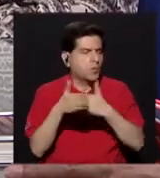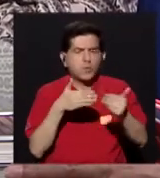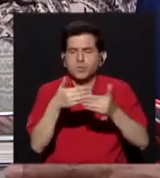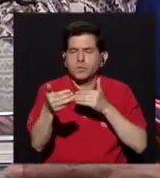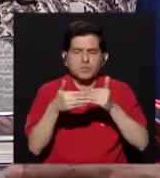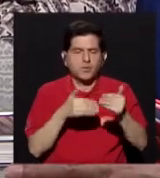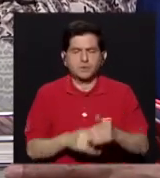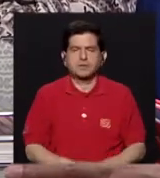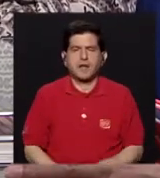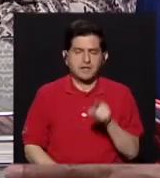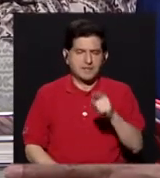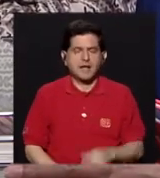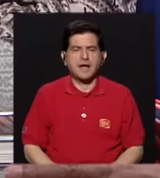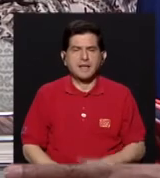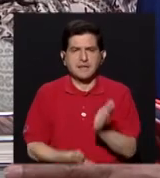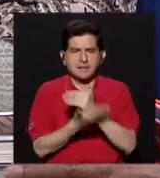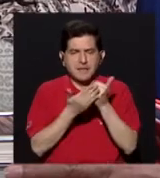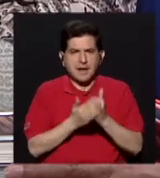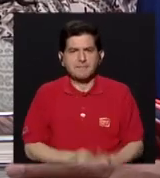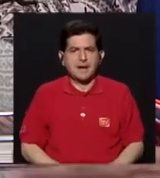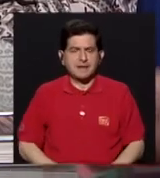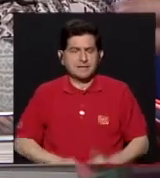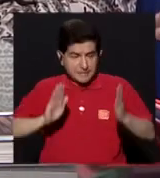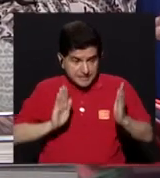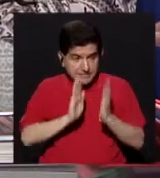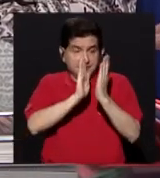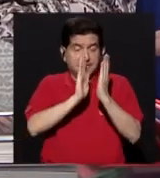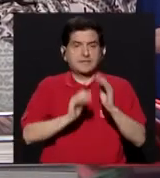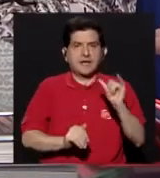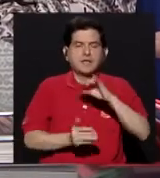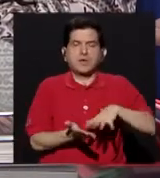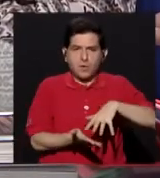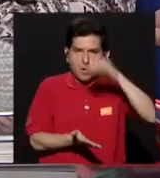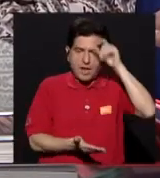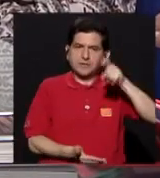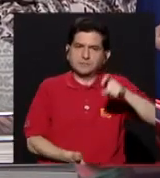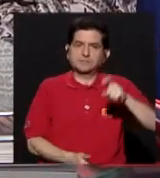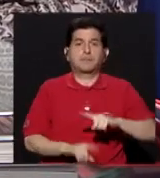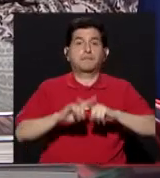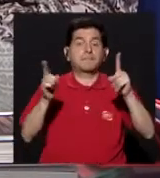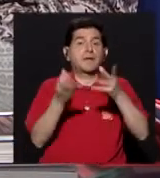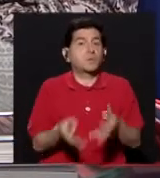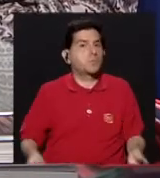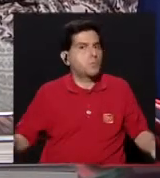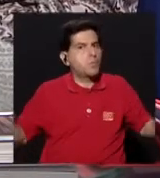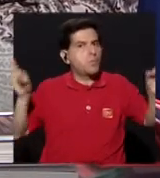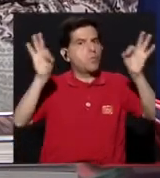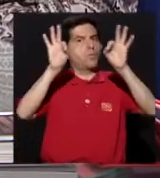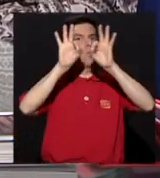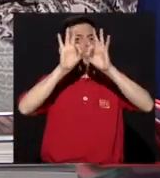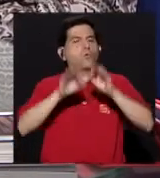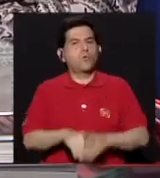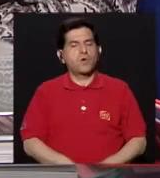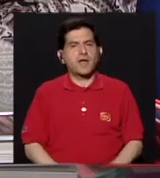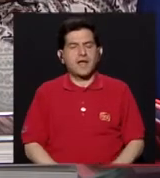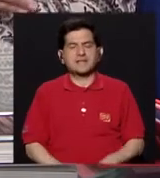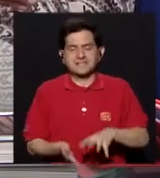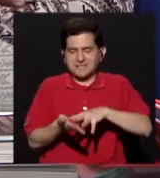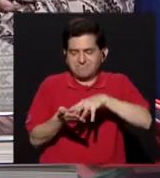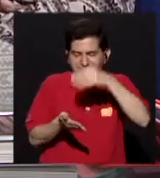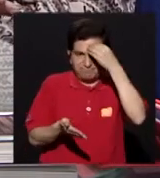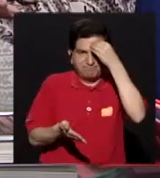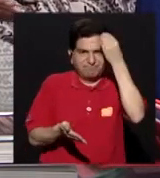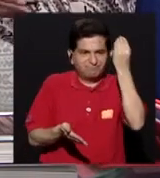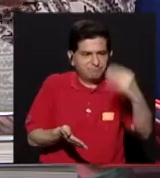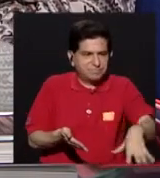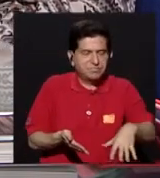de contención, otra parte importantísima es el aprendizaje, pero más importante todavía es el desaprender una serie